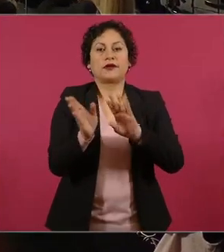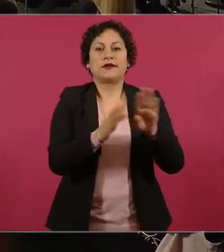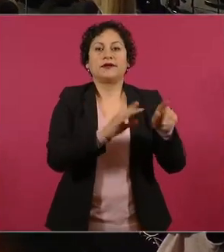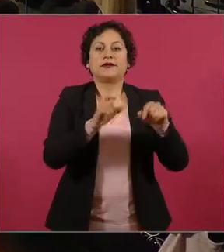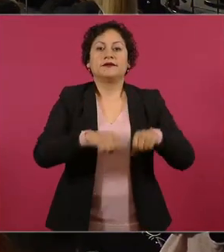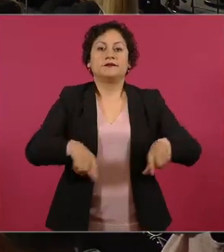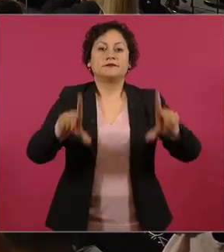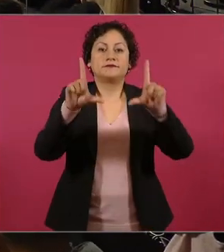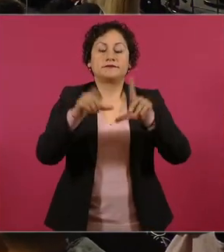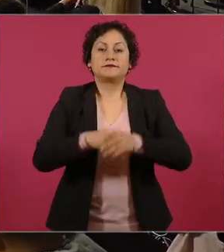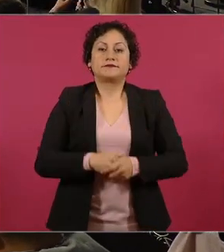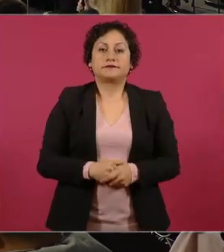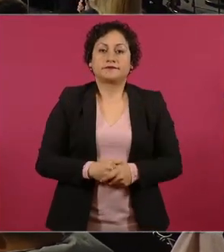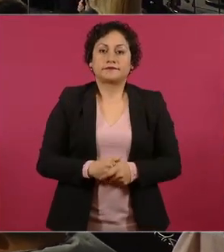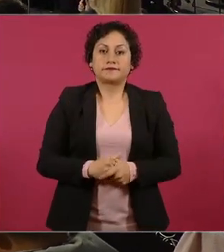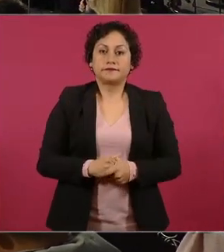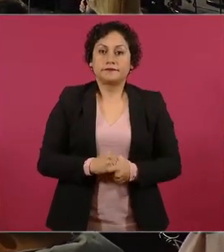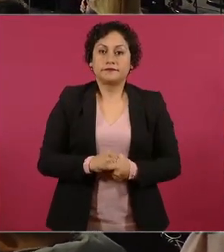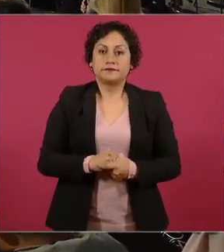A ver si tienen otra.